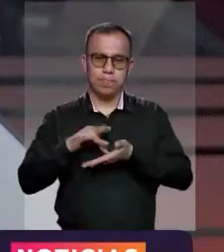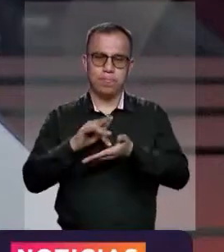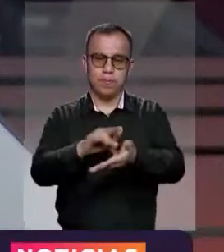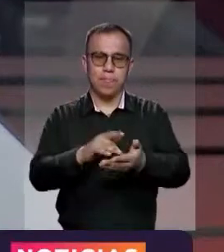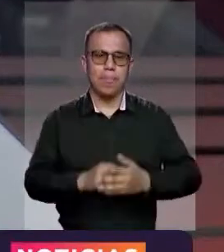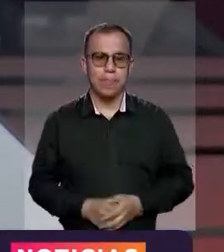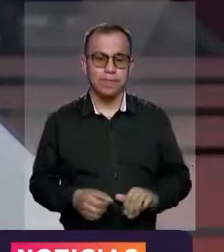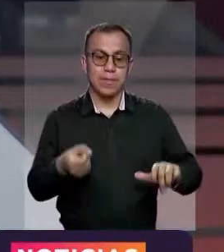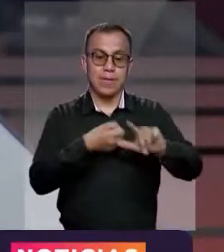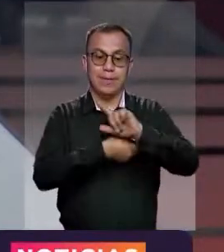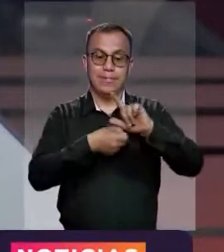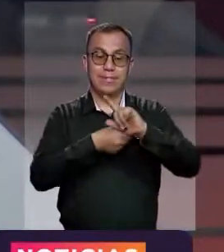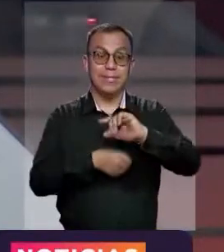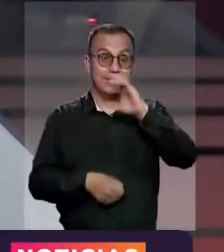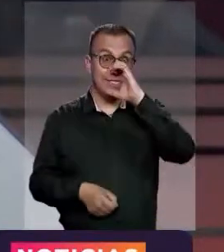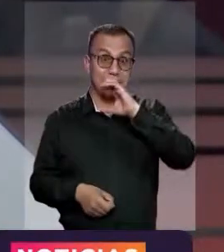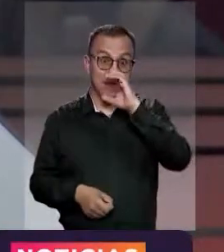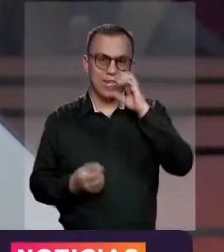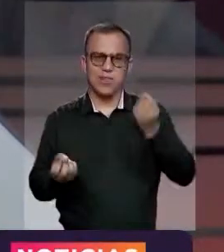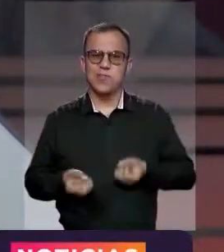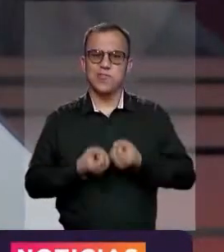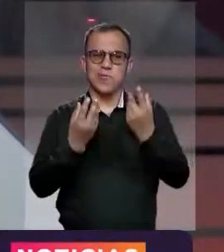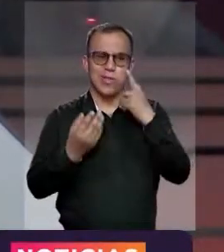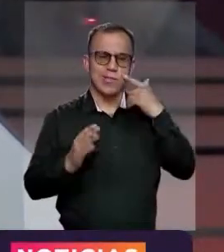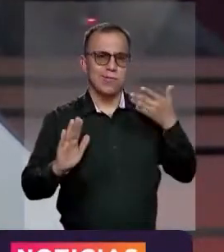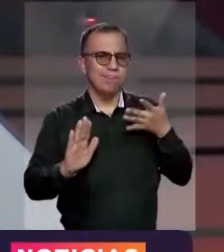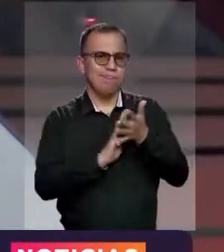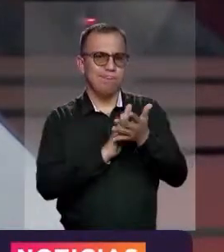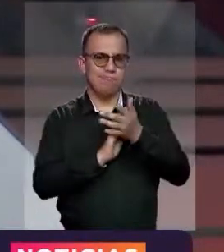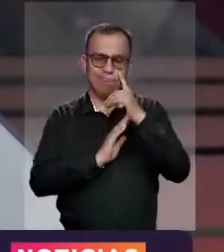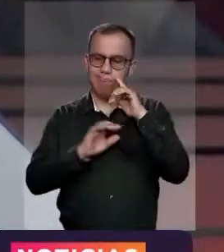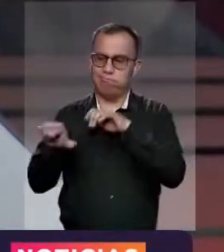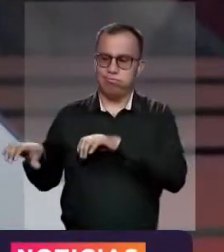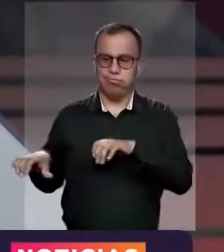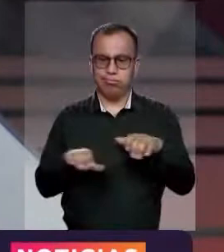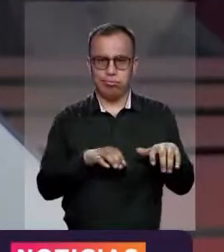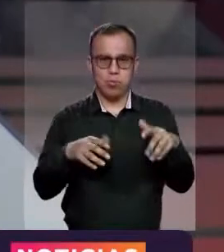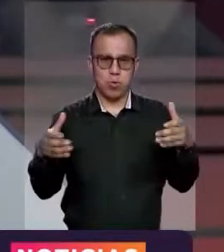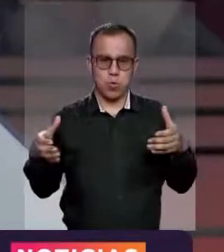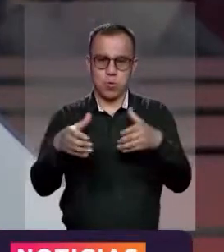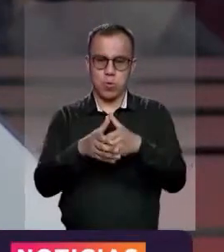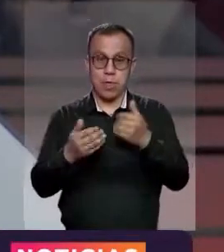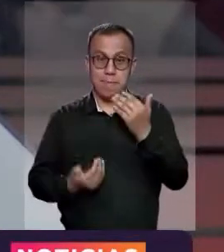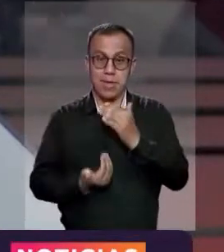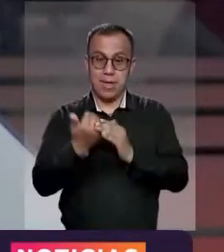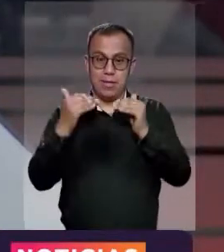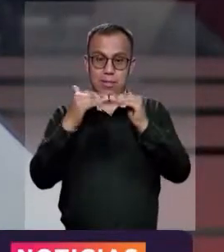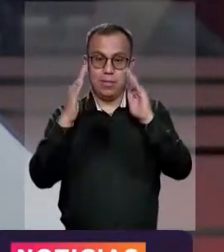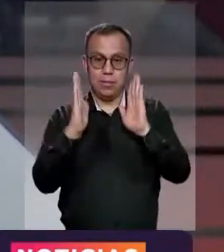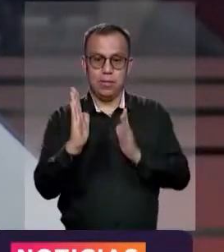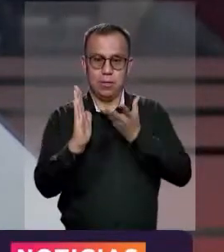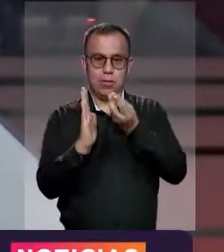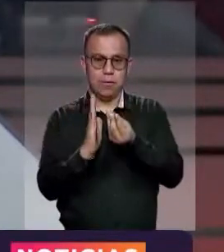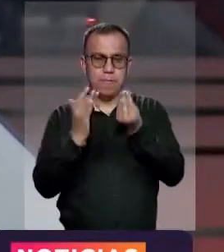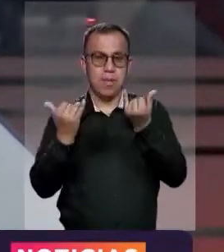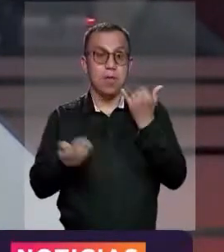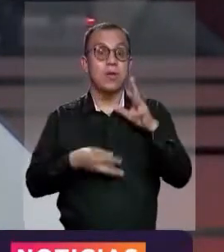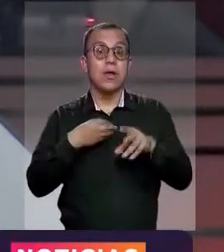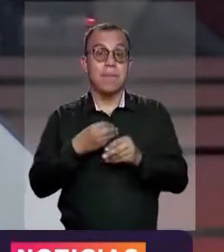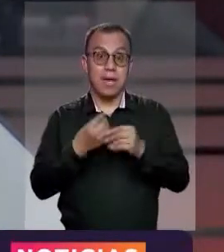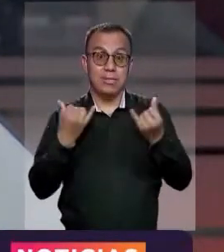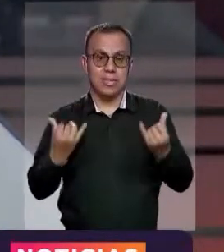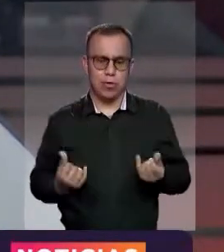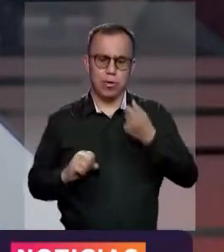La alcaldía local de Chapinero entregó el balance sobre el comportamiento de los ciudadanos en la primera cuarentena de abril y a su vez anunció